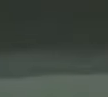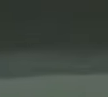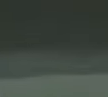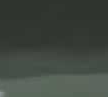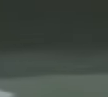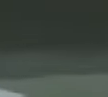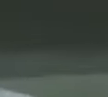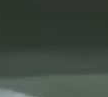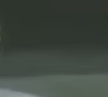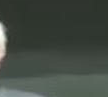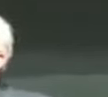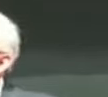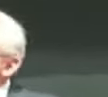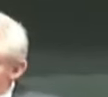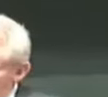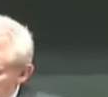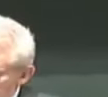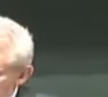Aquel que sabe algo